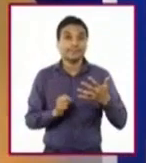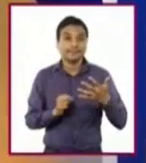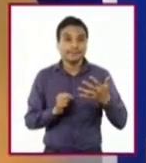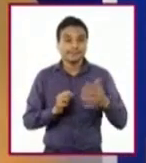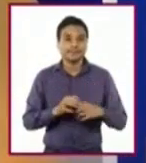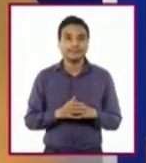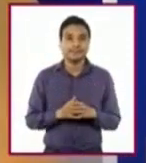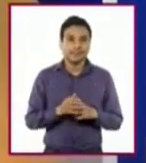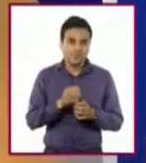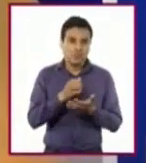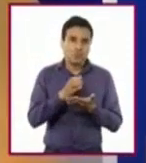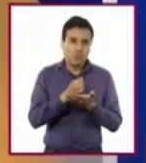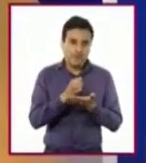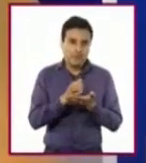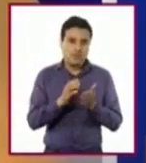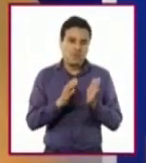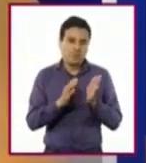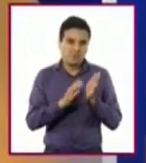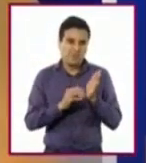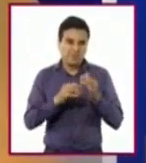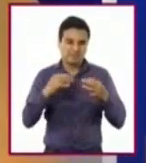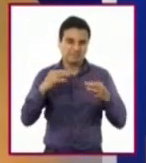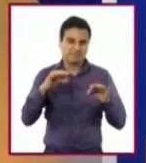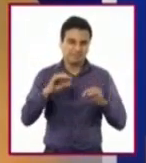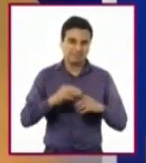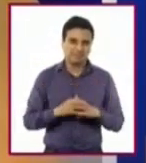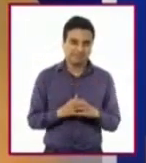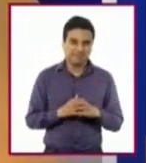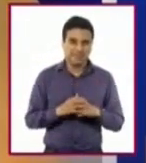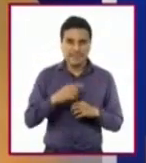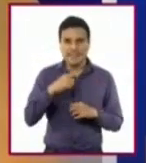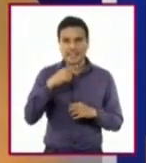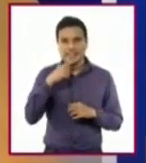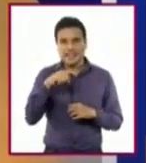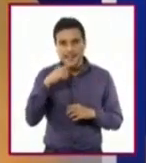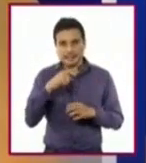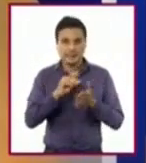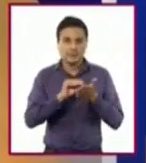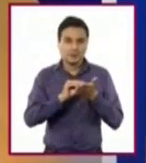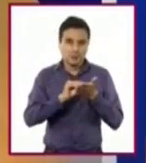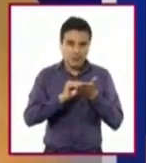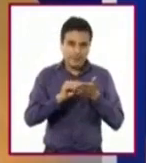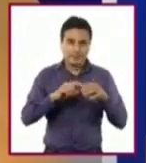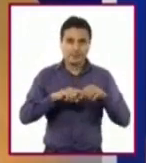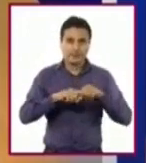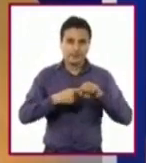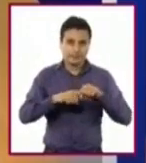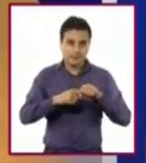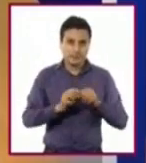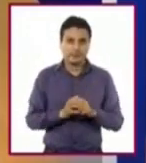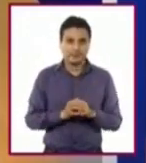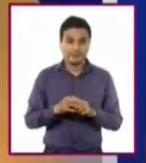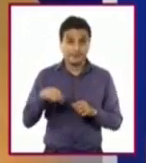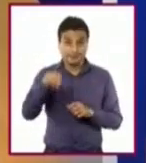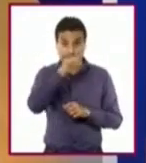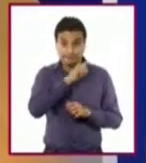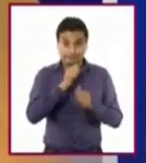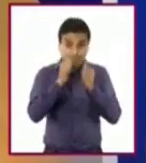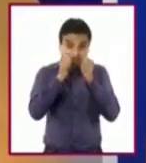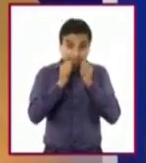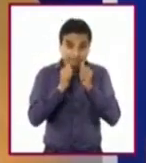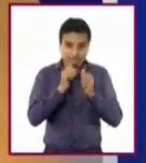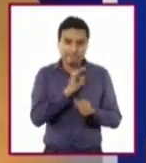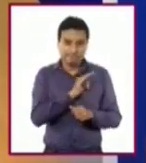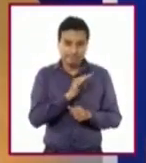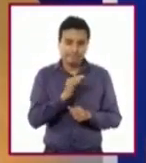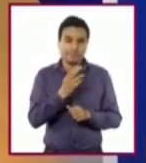cuaderno o papel para tomar notas lápiz goma y sacapuntas si tienen discapacidad visual preparen